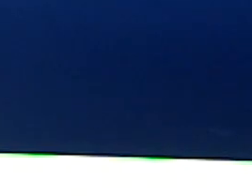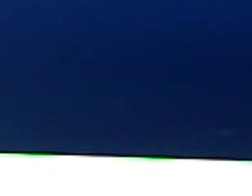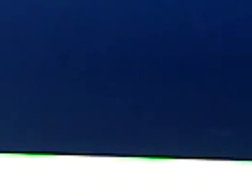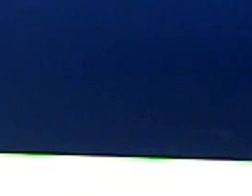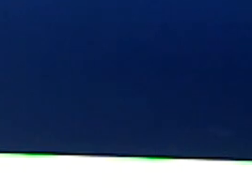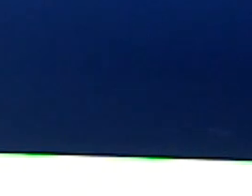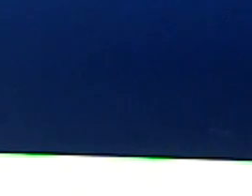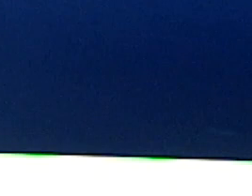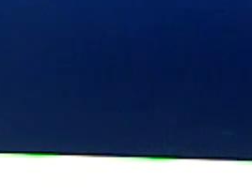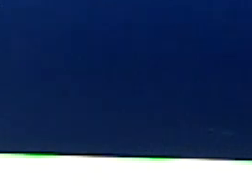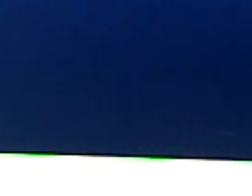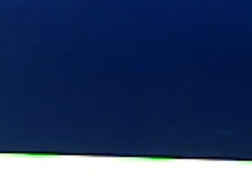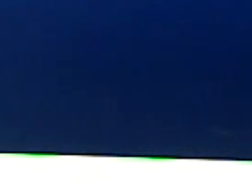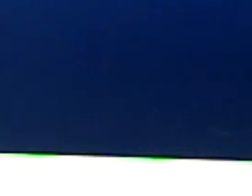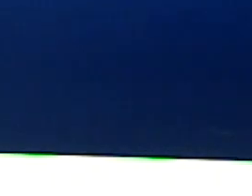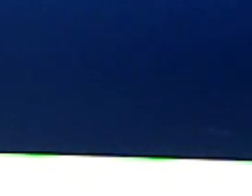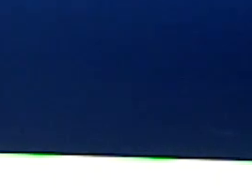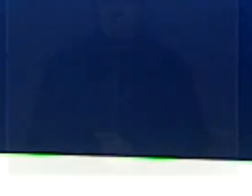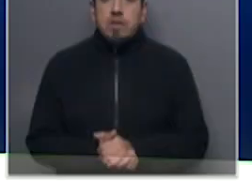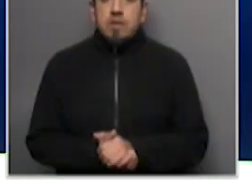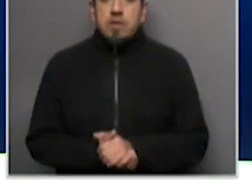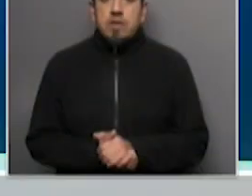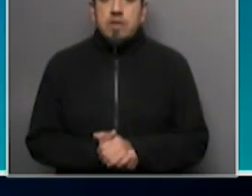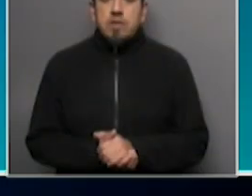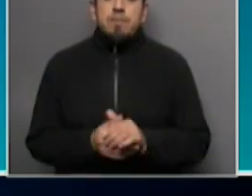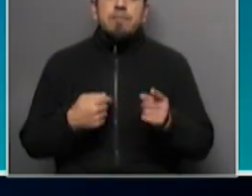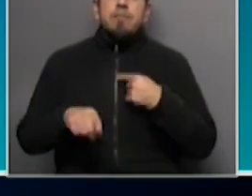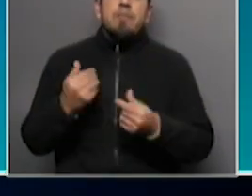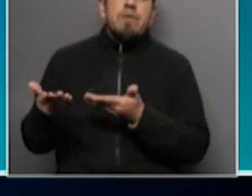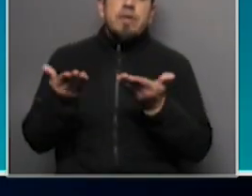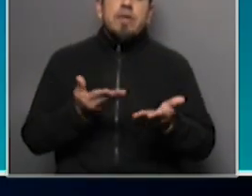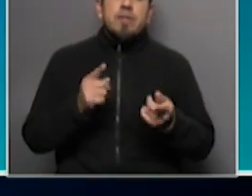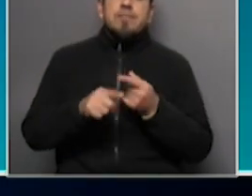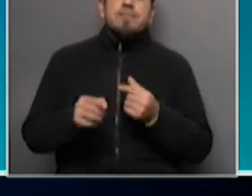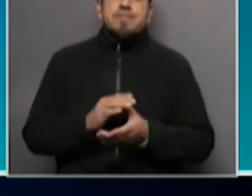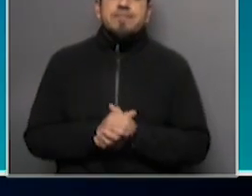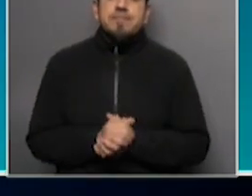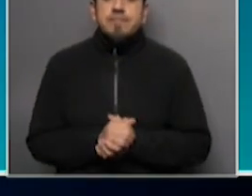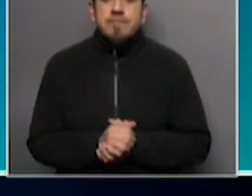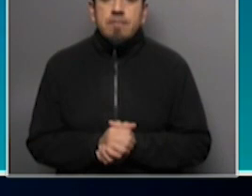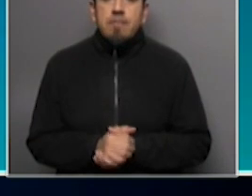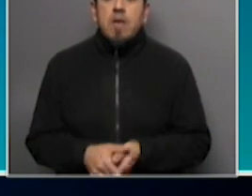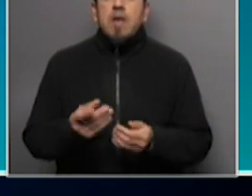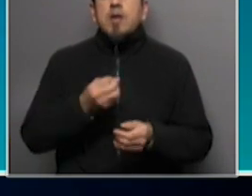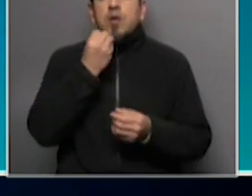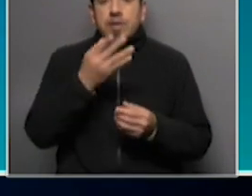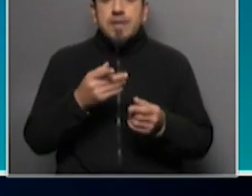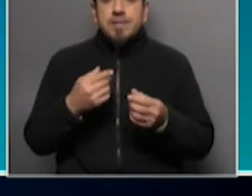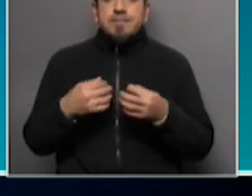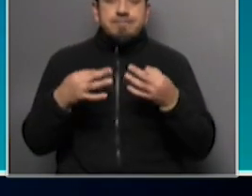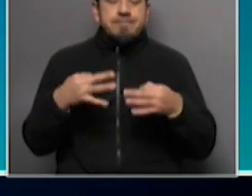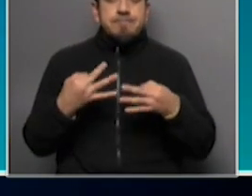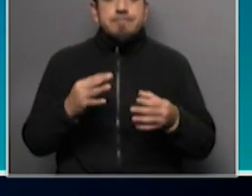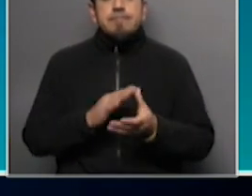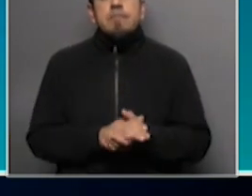Estamos recibiendo a Daniel Chaschetti para hablar justamente de la actualidad política nacional. Daniel, bienvenido a Informe Capital. ¿Cómo estás, Martín? Todo bien por